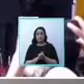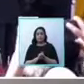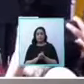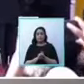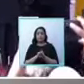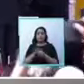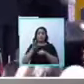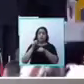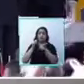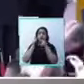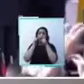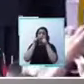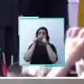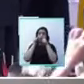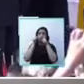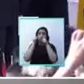colocando